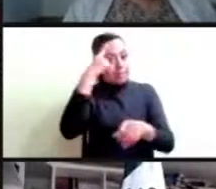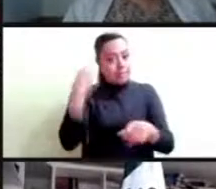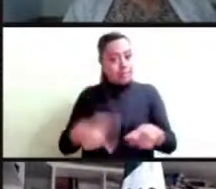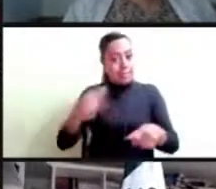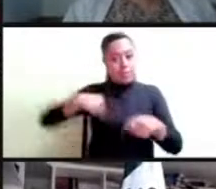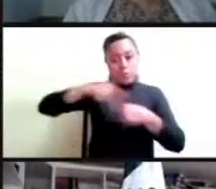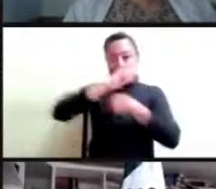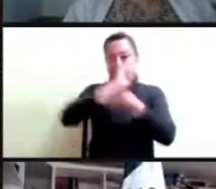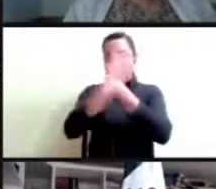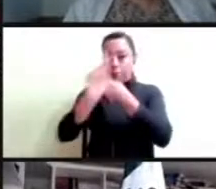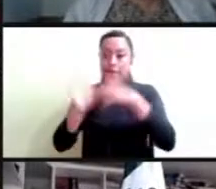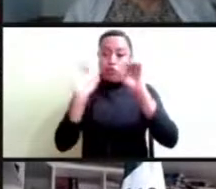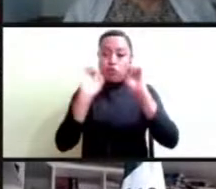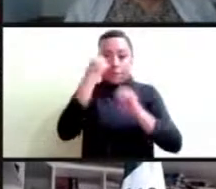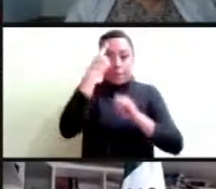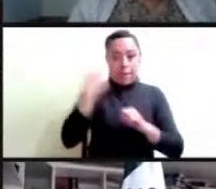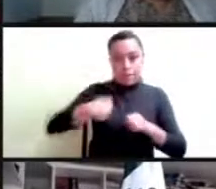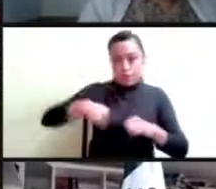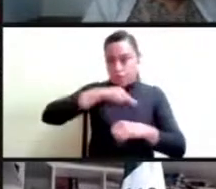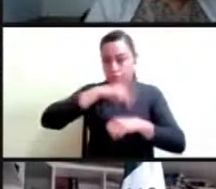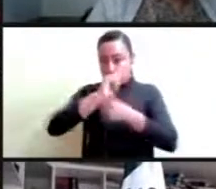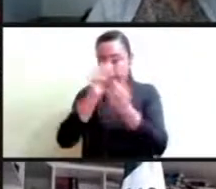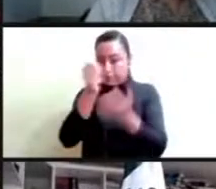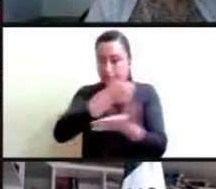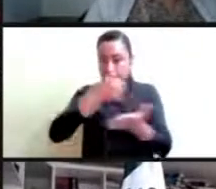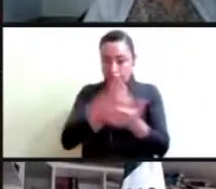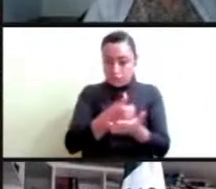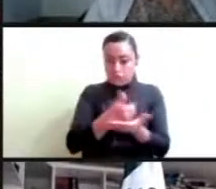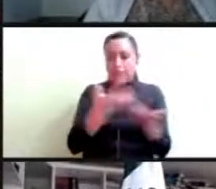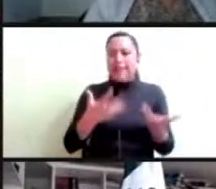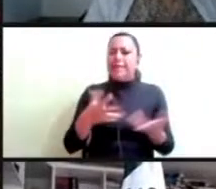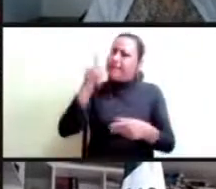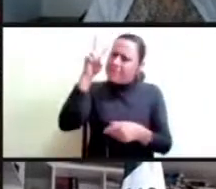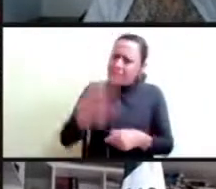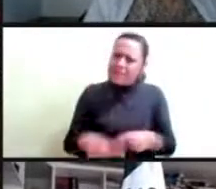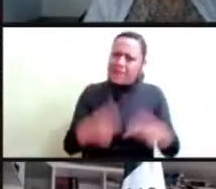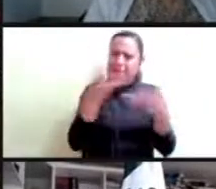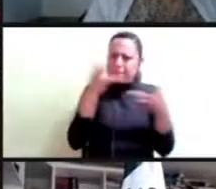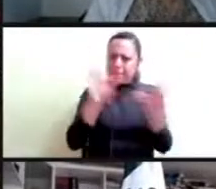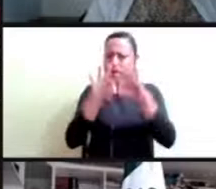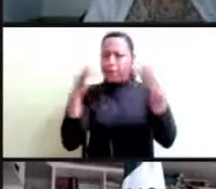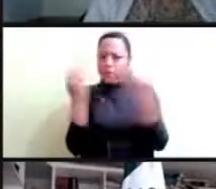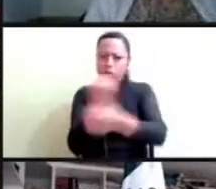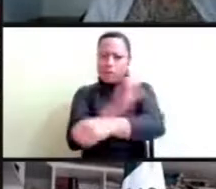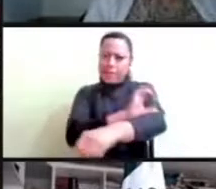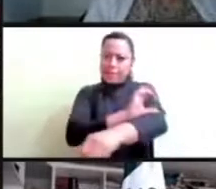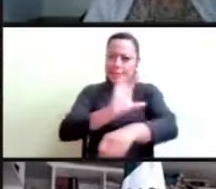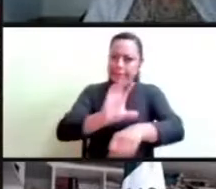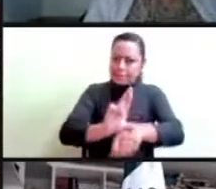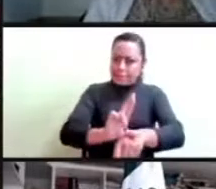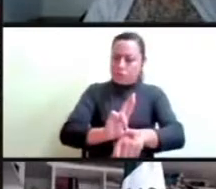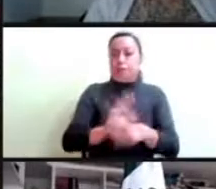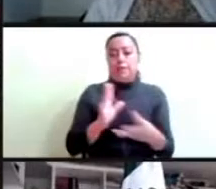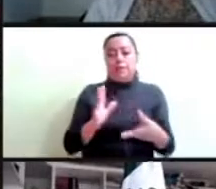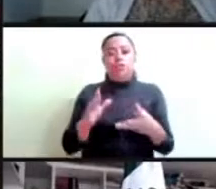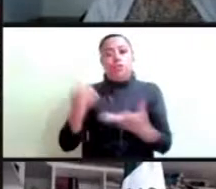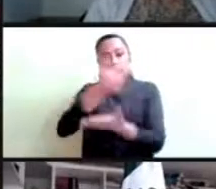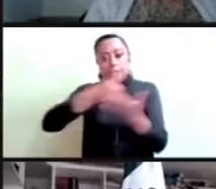la conformación de verdaderas formas de coordinación metropolitana que de otra manera no van a permitir